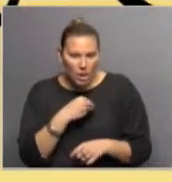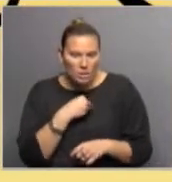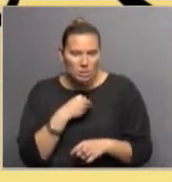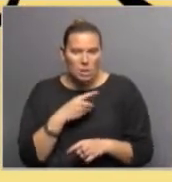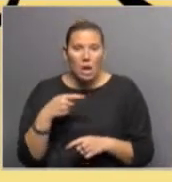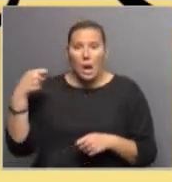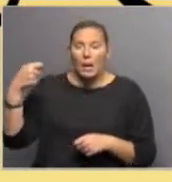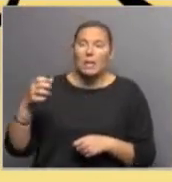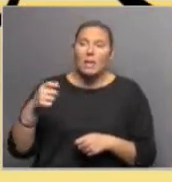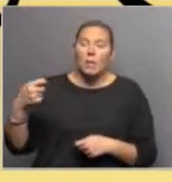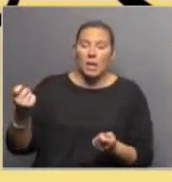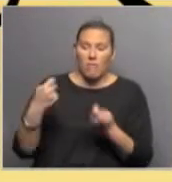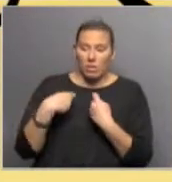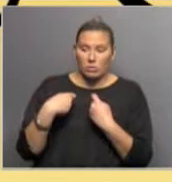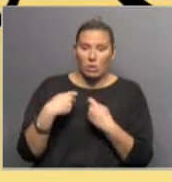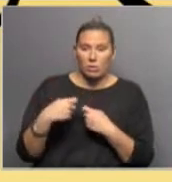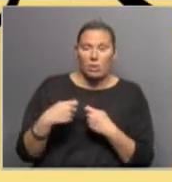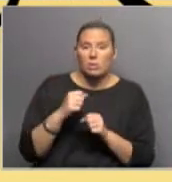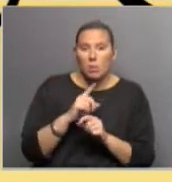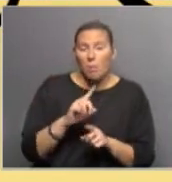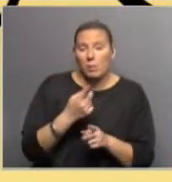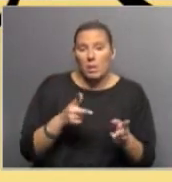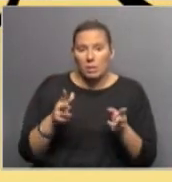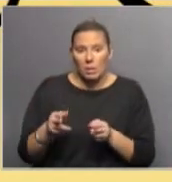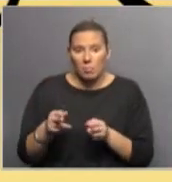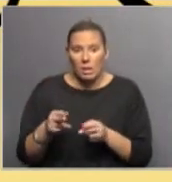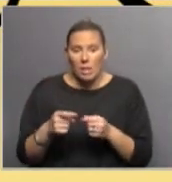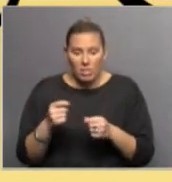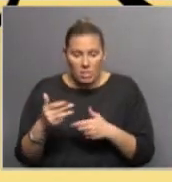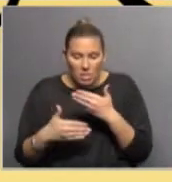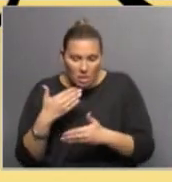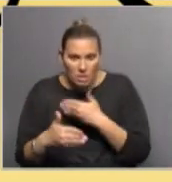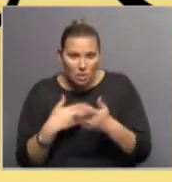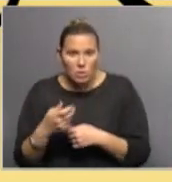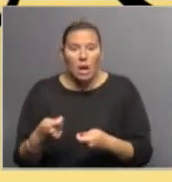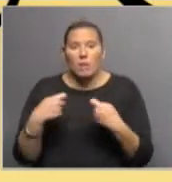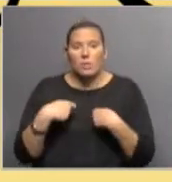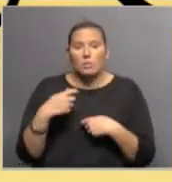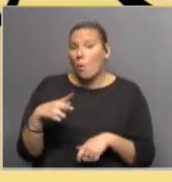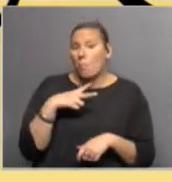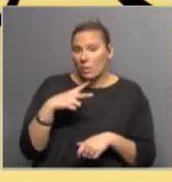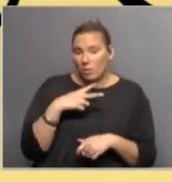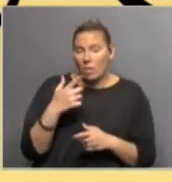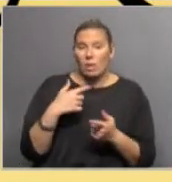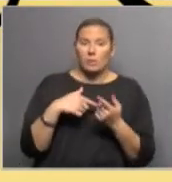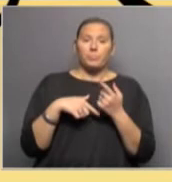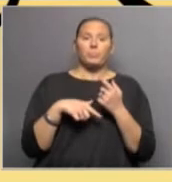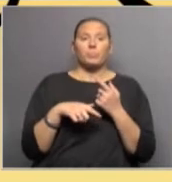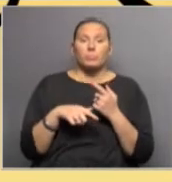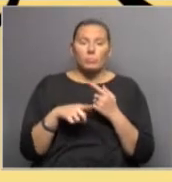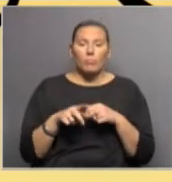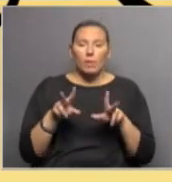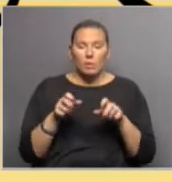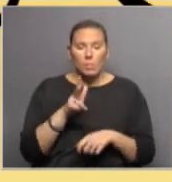que las inversiones vengan. De hecho, toda la primera transición estuvo fuertemente desarrollada por inversiones privadas, digamos. Bueno, en el